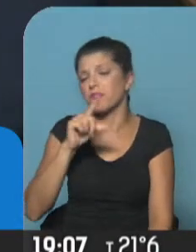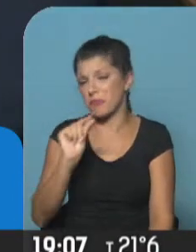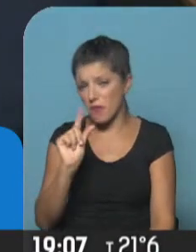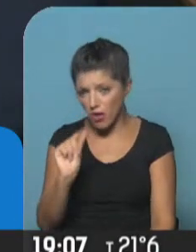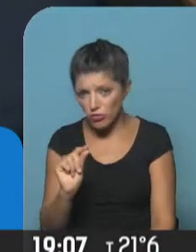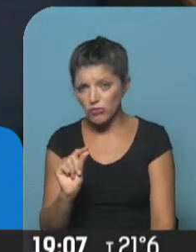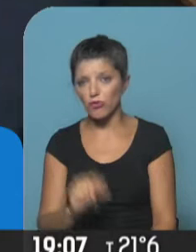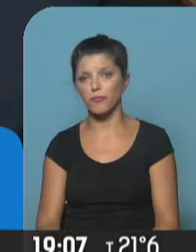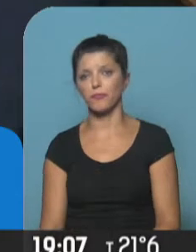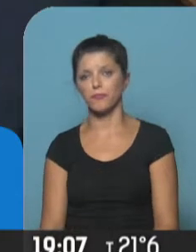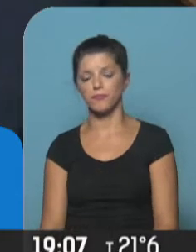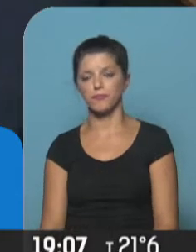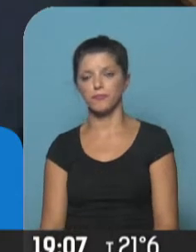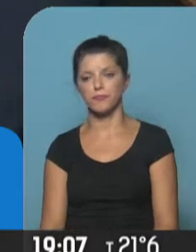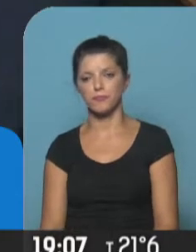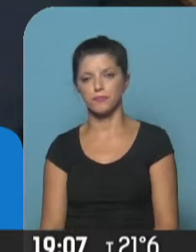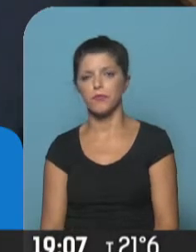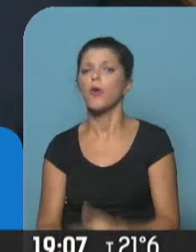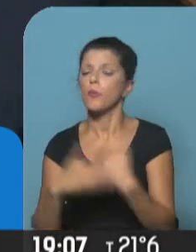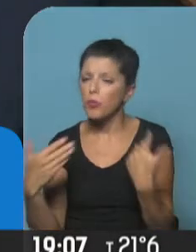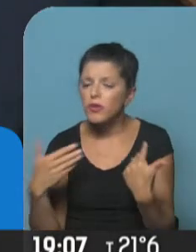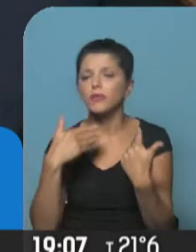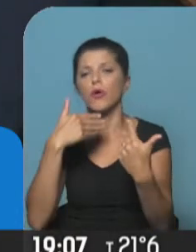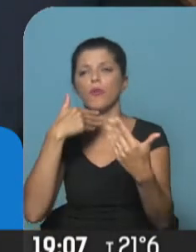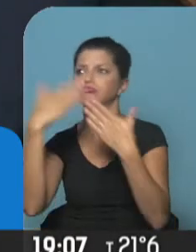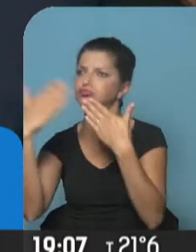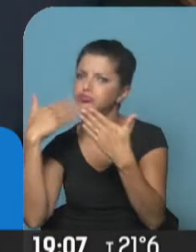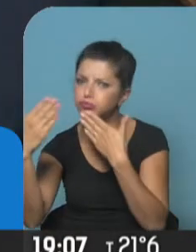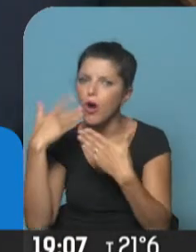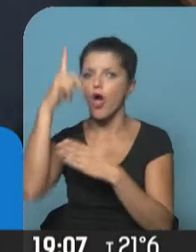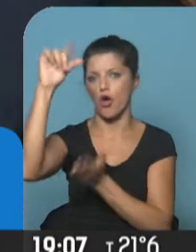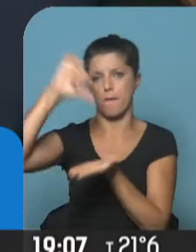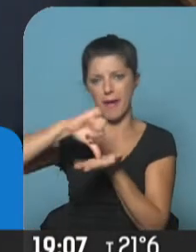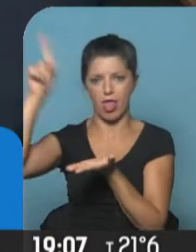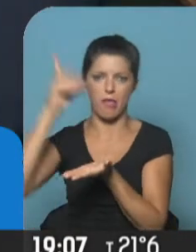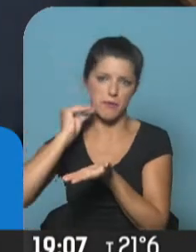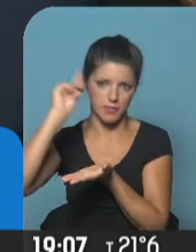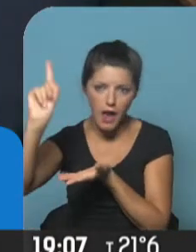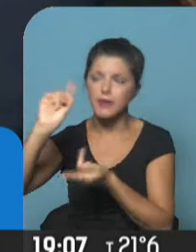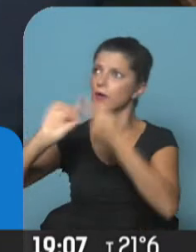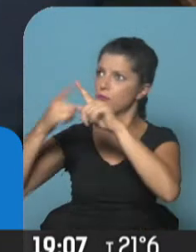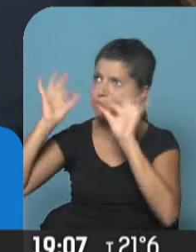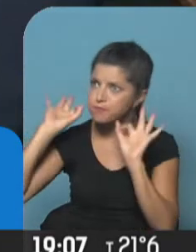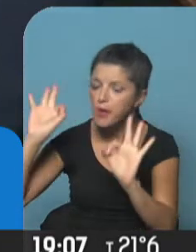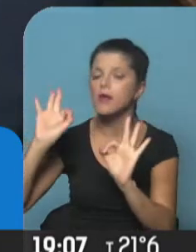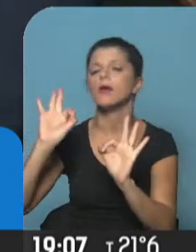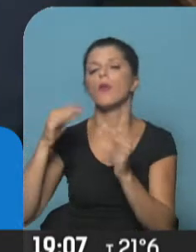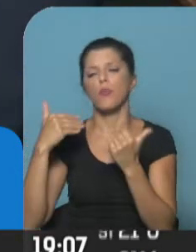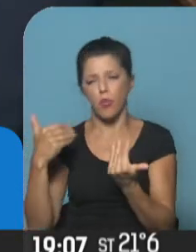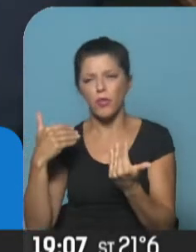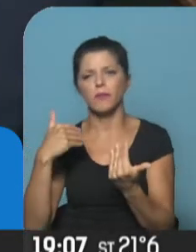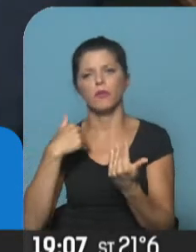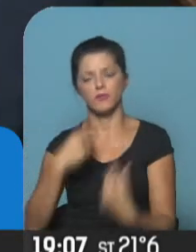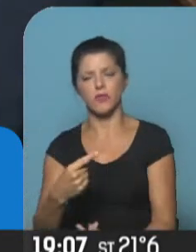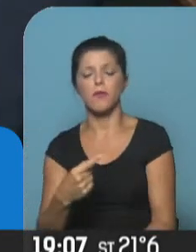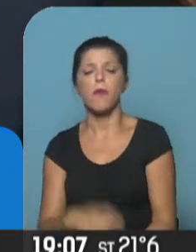con diálogo, con una diplomacia madura, logramos empezar a saldar esta deuda, ¿no?